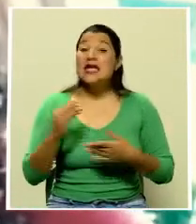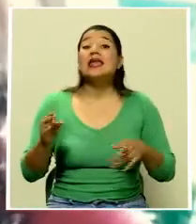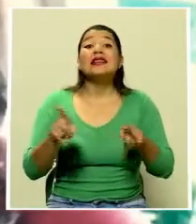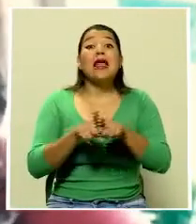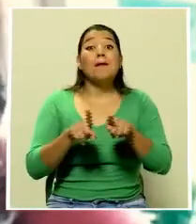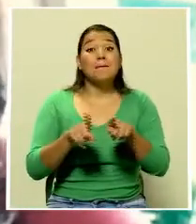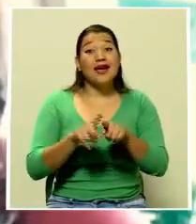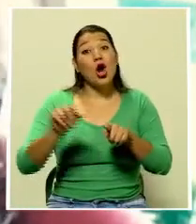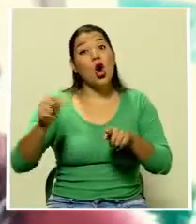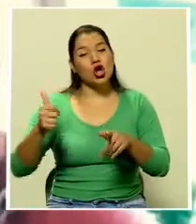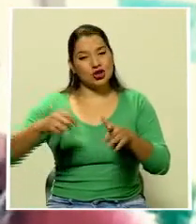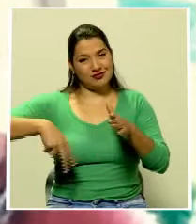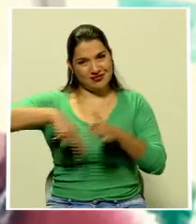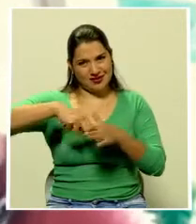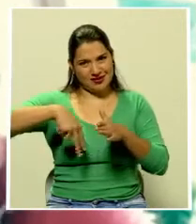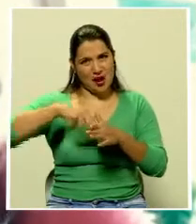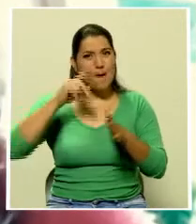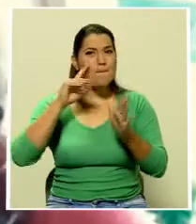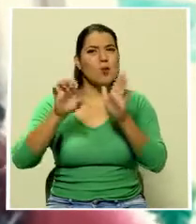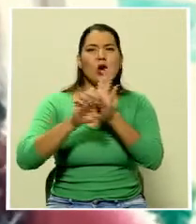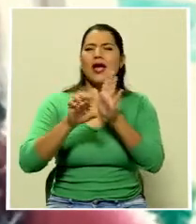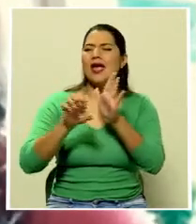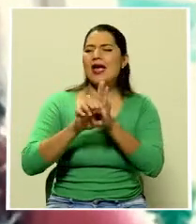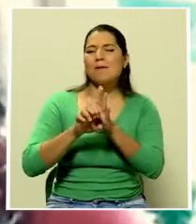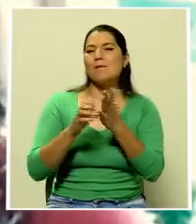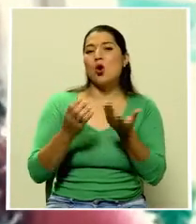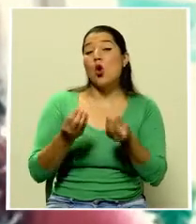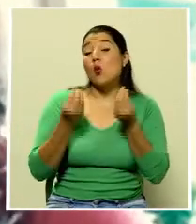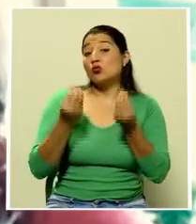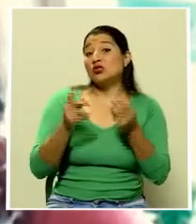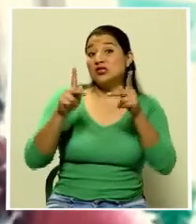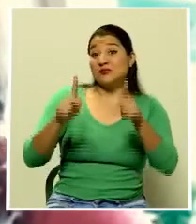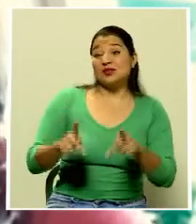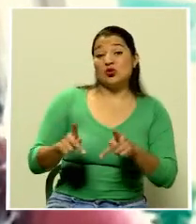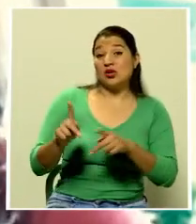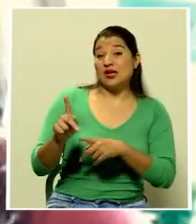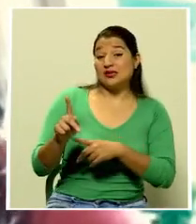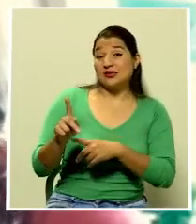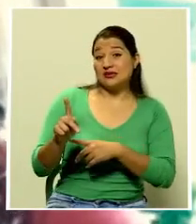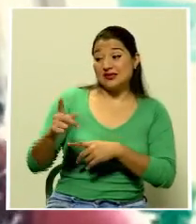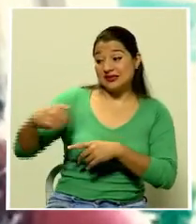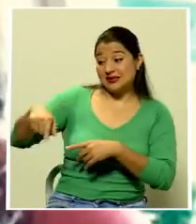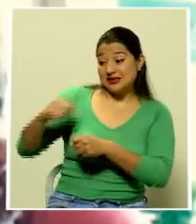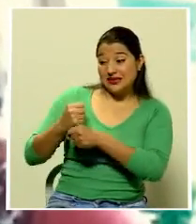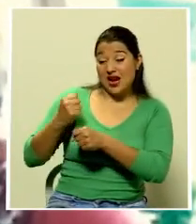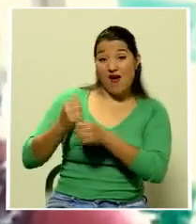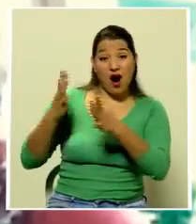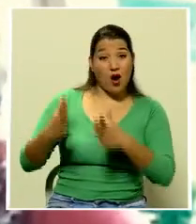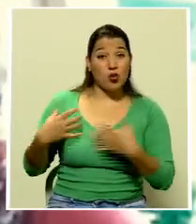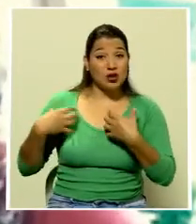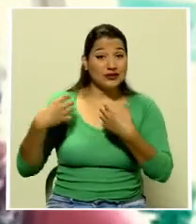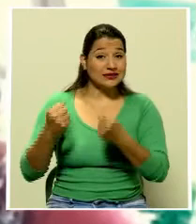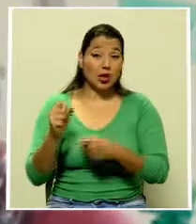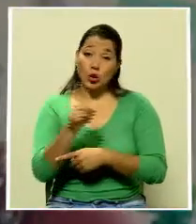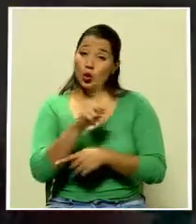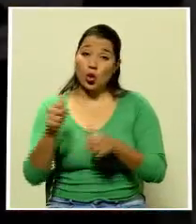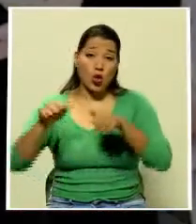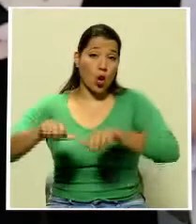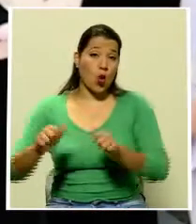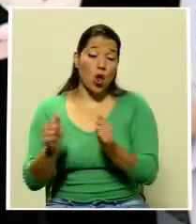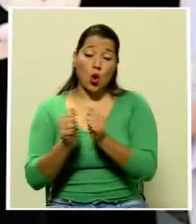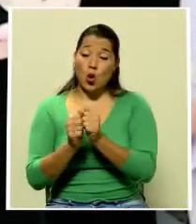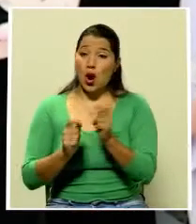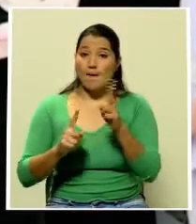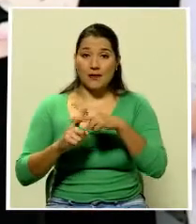barreras, como por ejemplo el tema de la resistencia del personal de salud para poder, digamos, implementar algo.